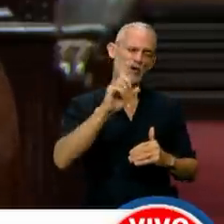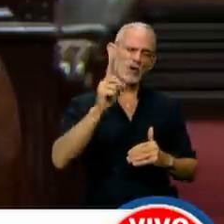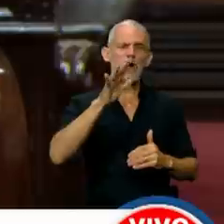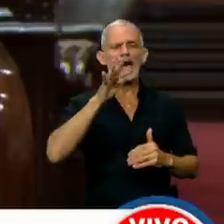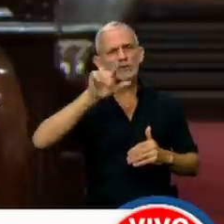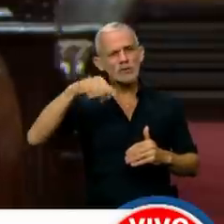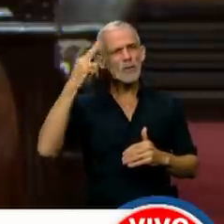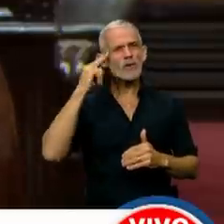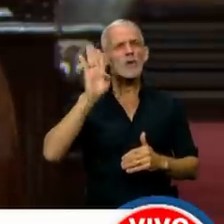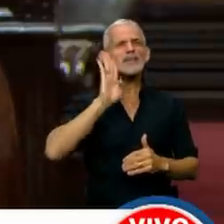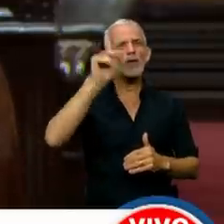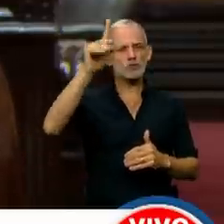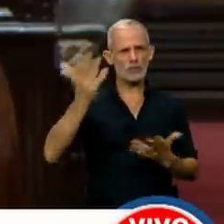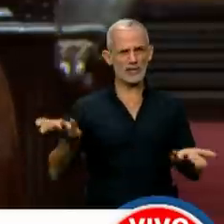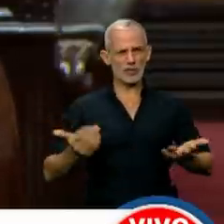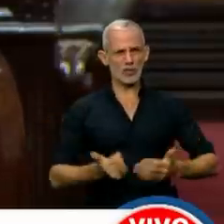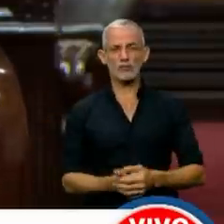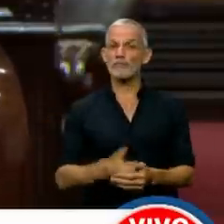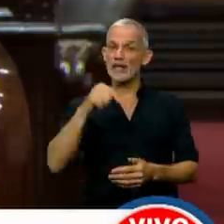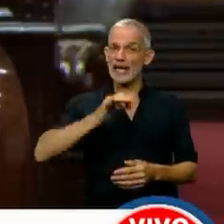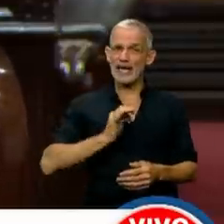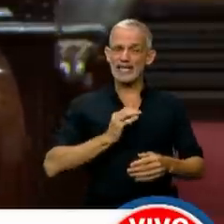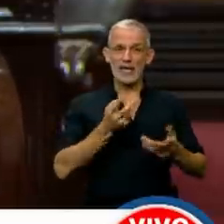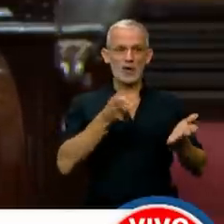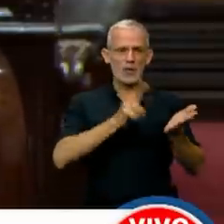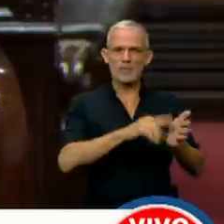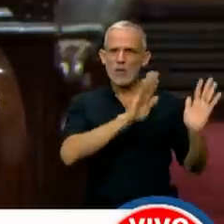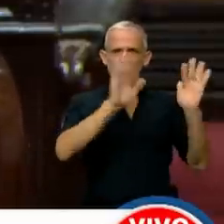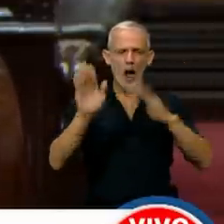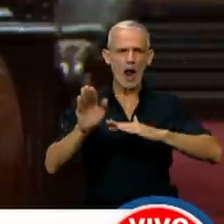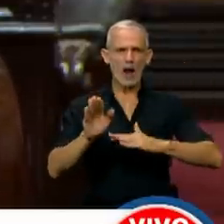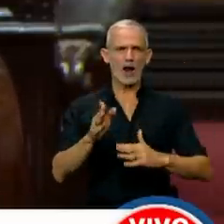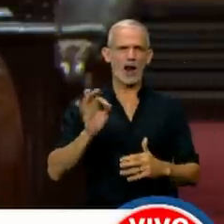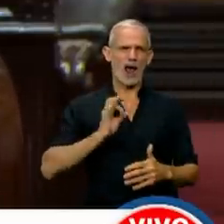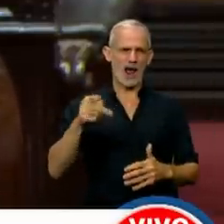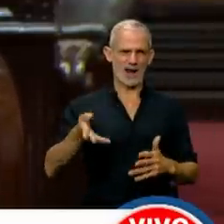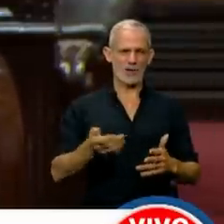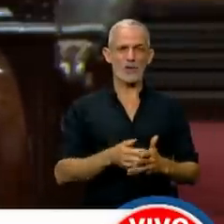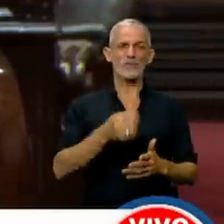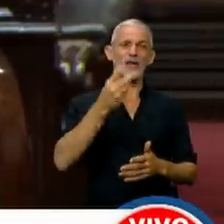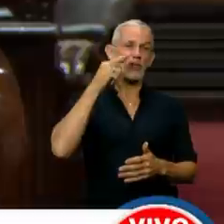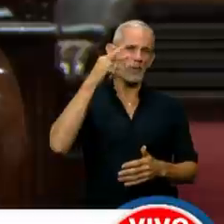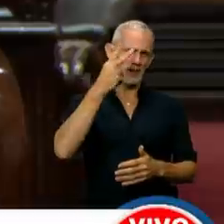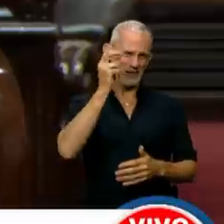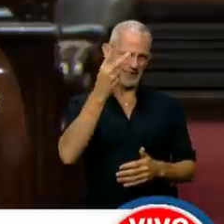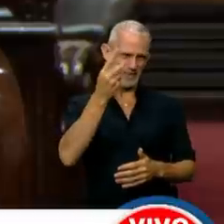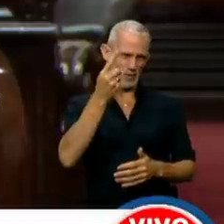14,9 en eeuu y este año casi repitiendo la misma cifra 2021